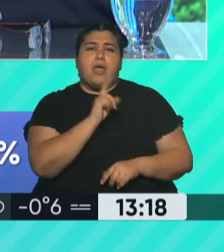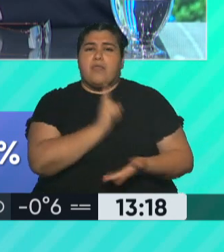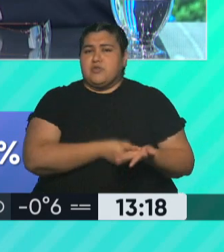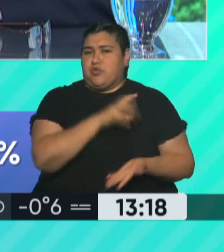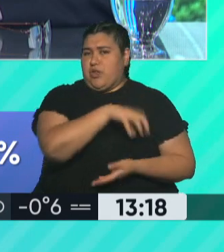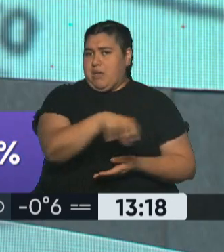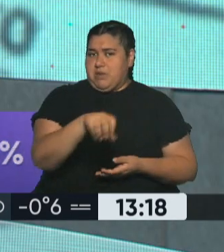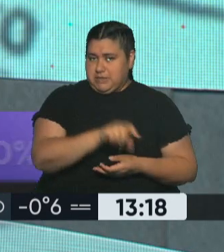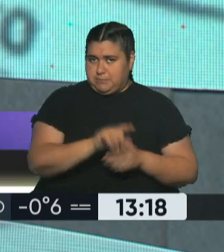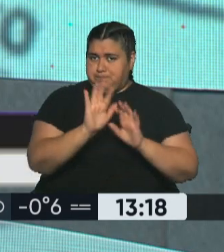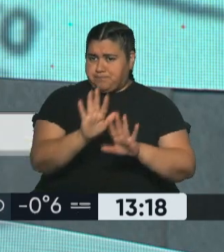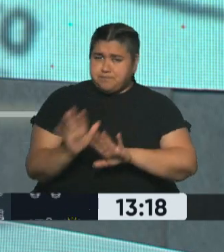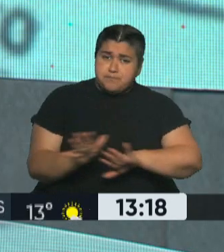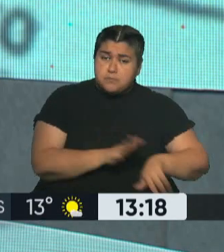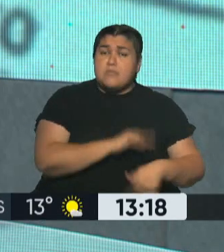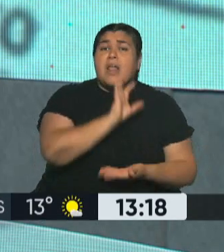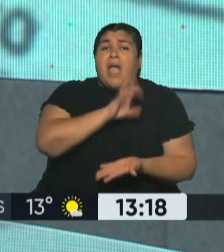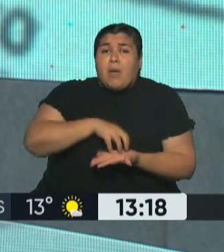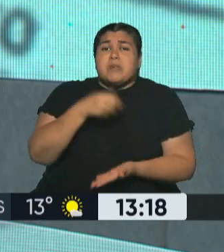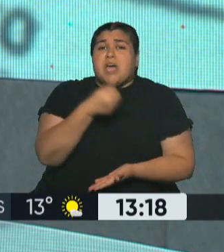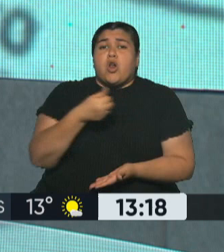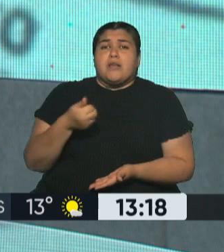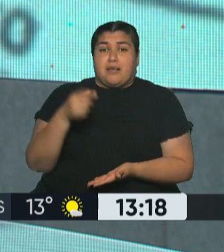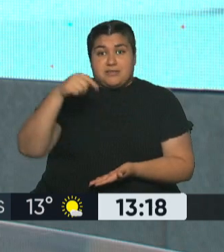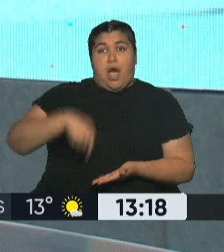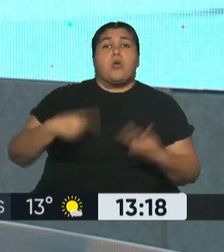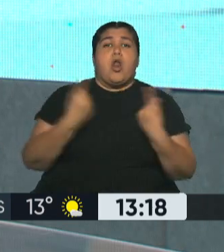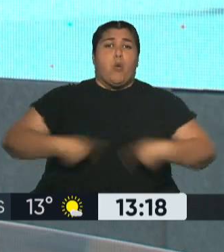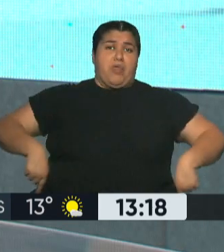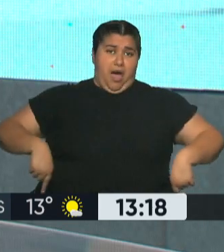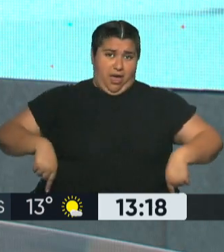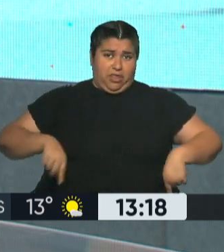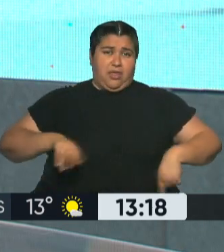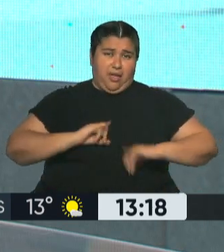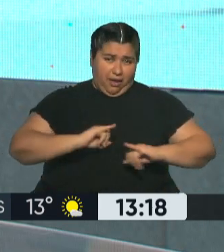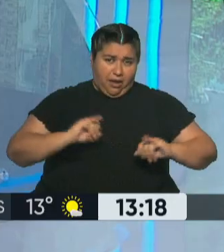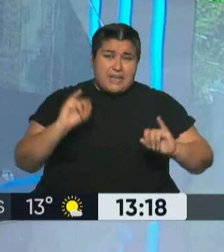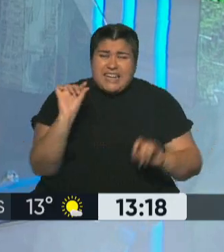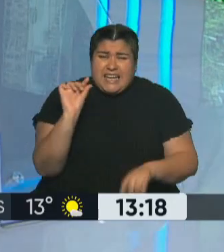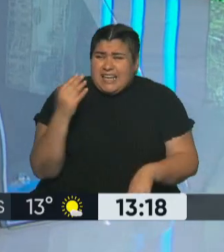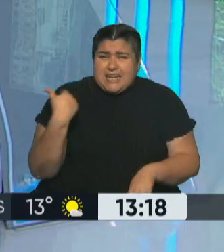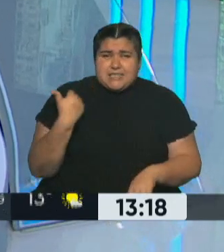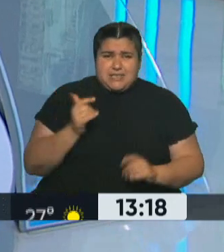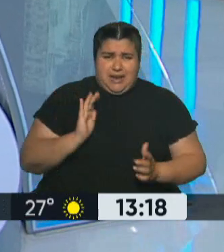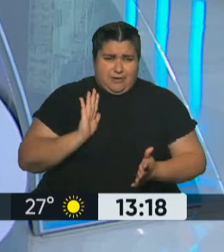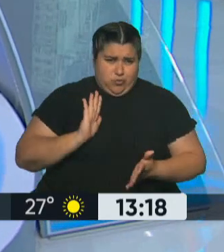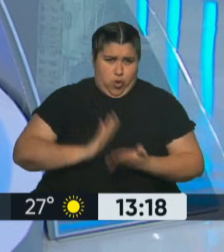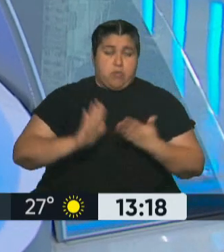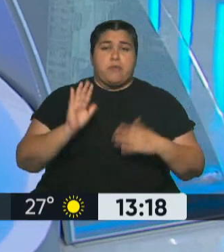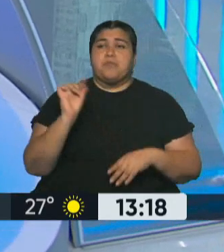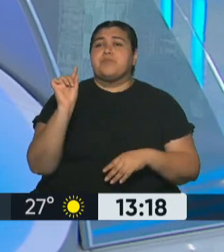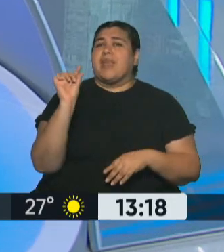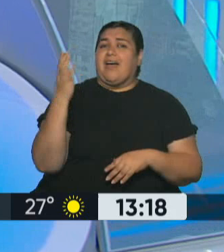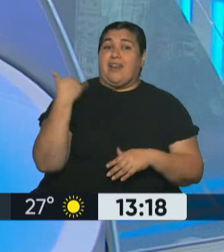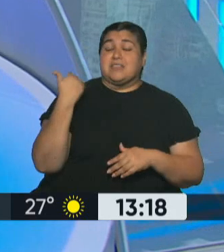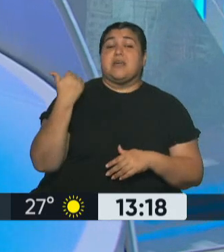Hablando de empresas nos vamos aas argentinas porque hay novedades hay novedades recientes recientes fue hace unos minutos terminó la